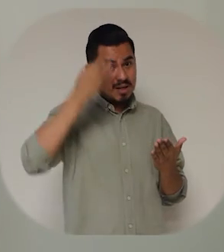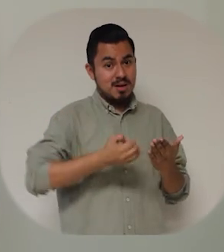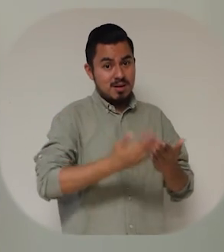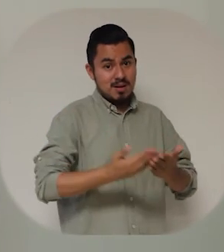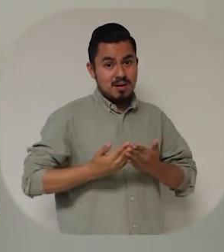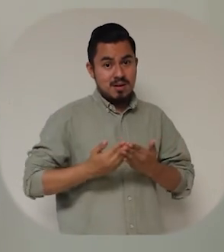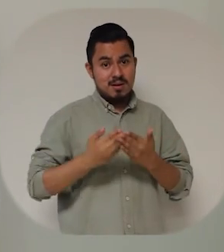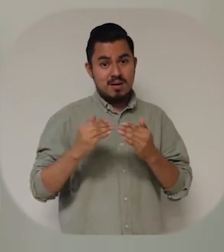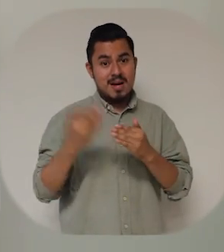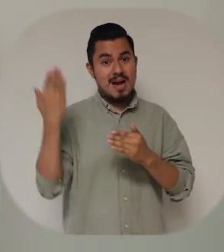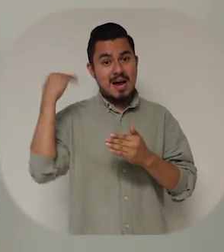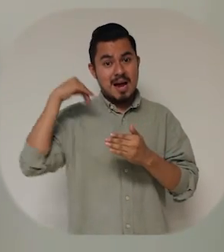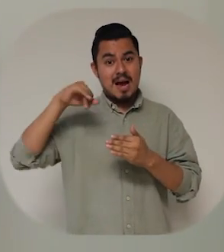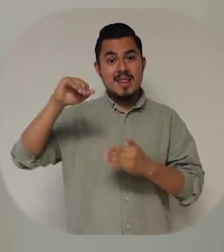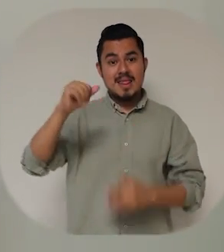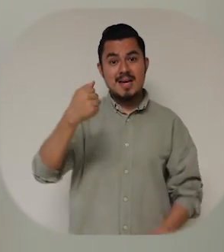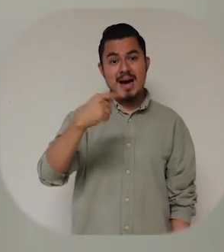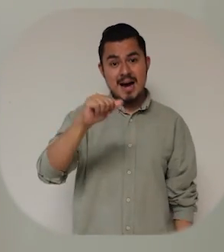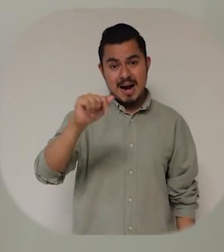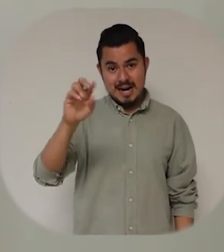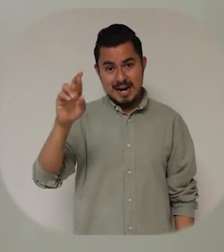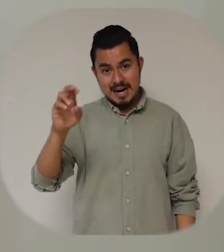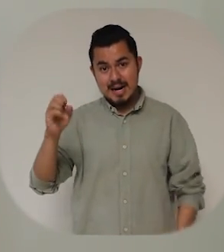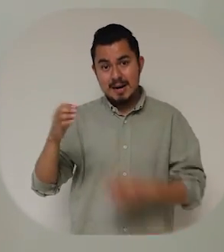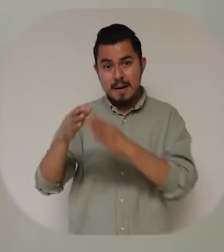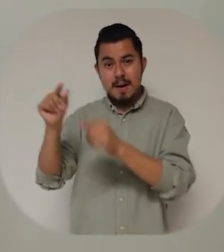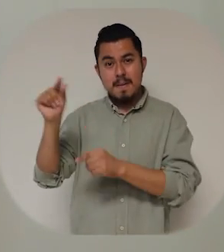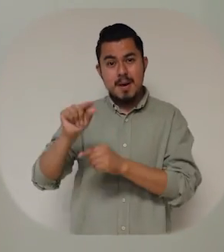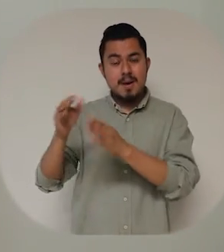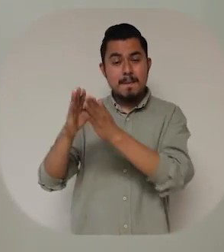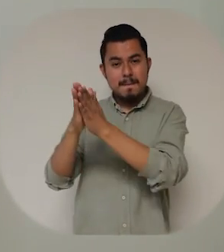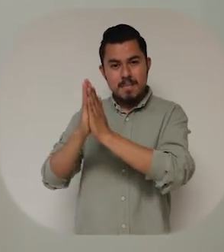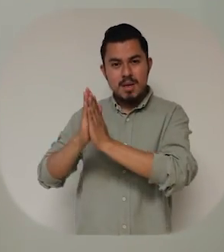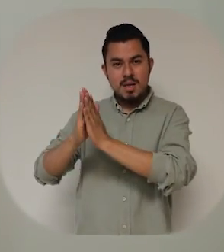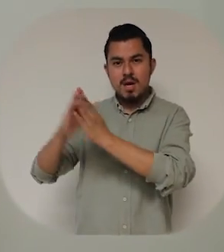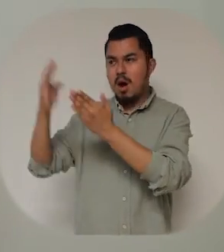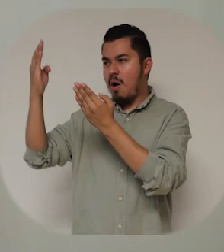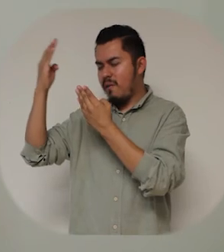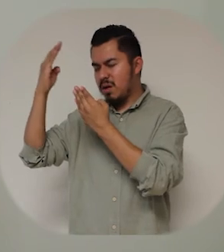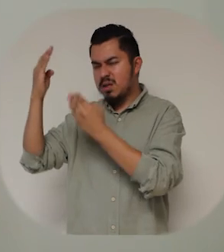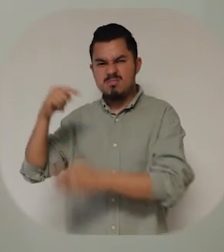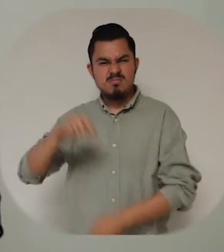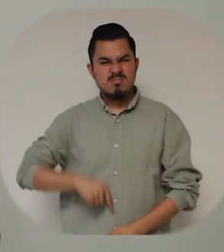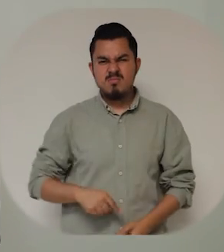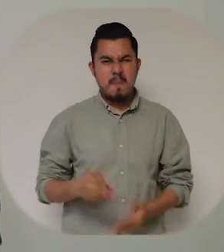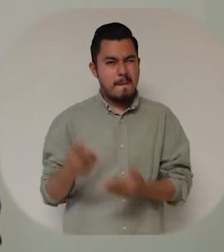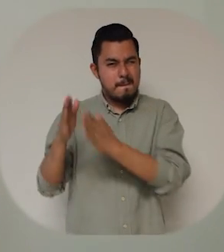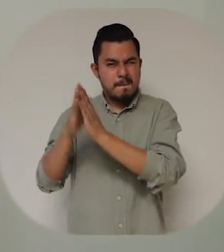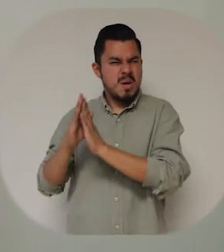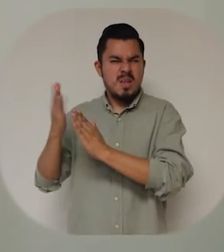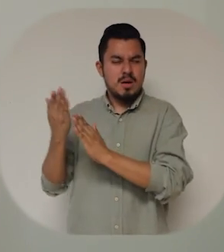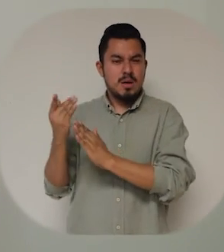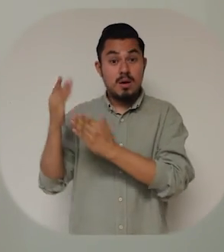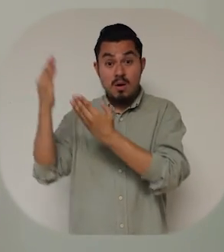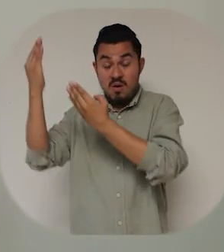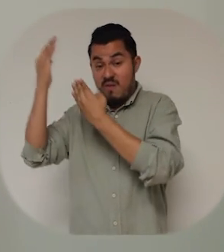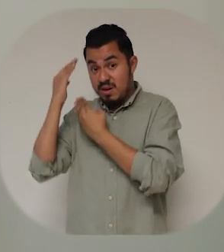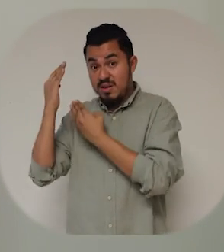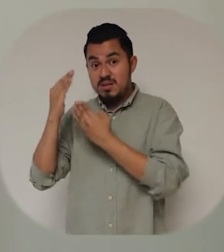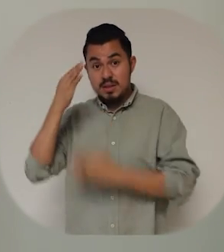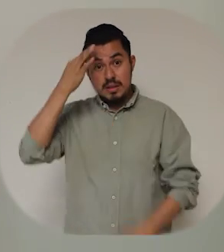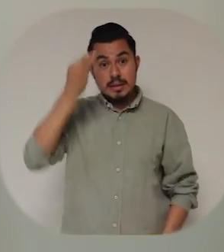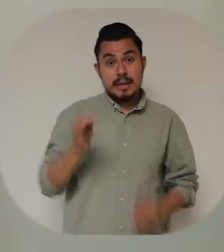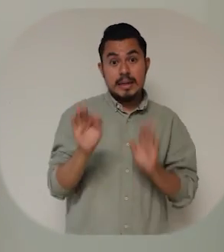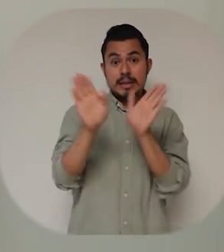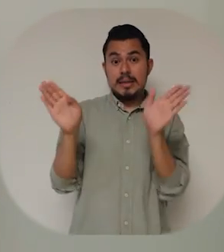Adán le fue pedida obediencia. Hoy el Señor nos pide obediencia. Creer que Jesús es el Cristo